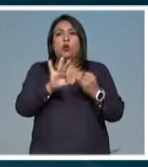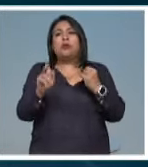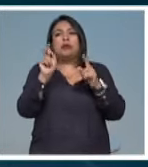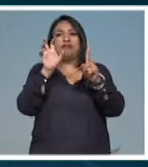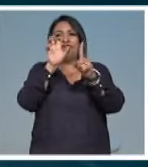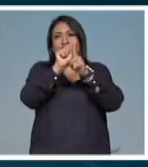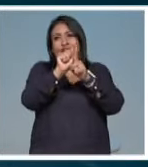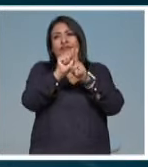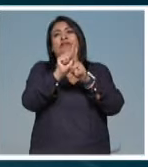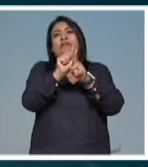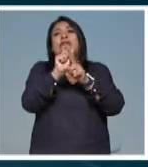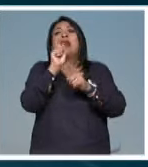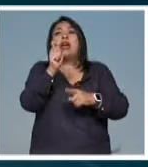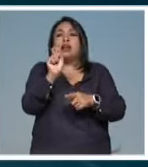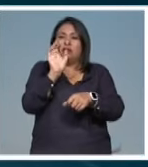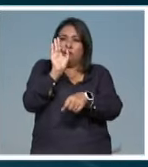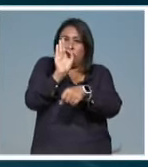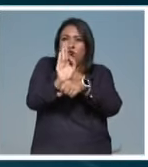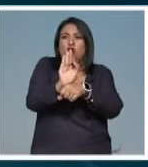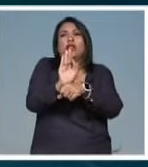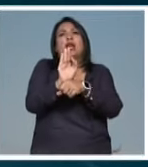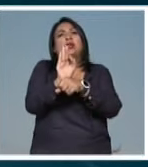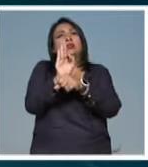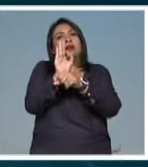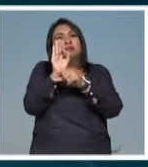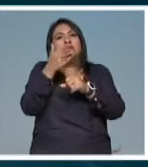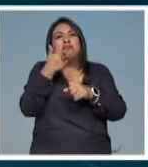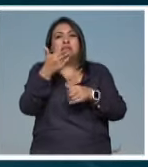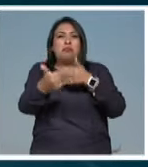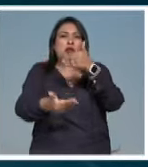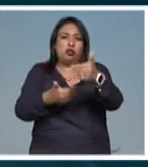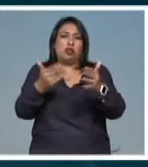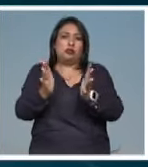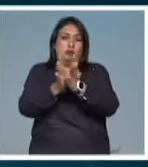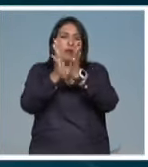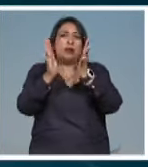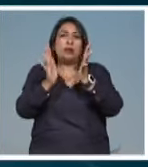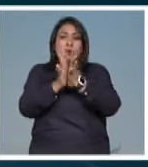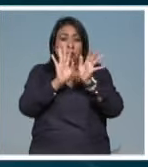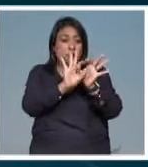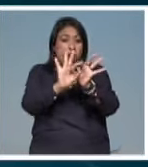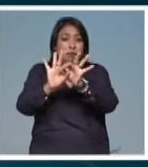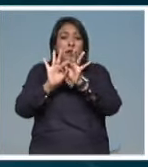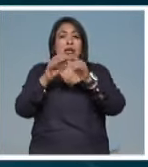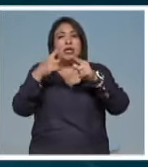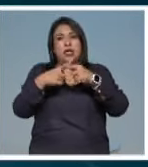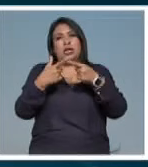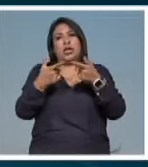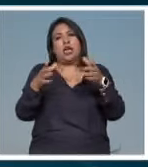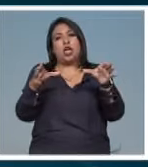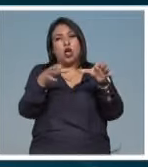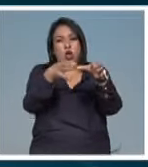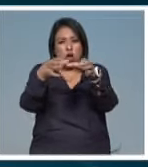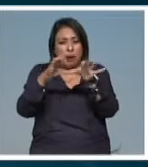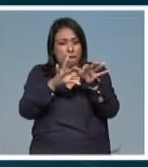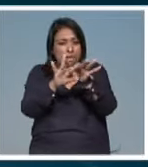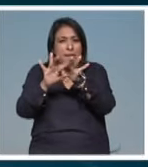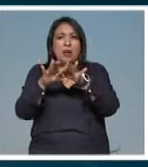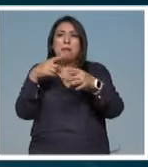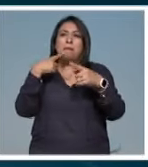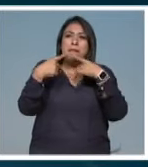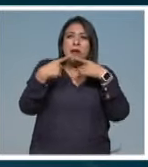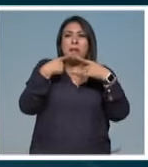que es fortalecer y consolidar los procesos de colaboración y la articulación entre sectores, este diálogo que corre